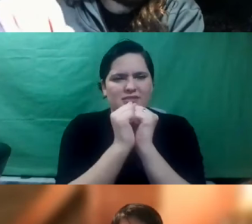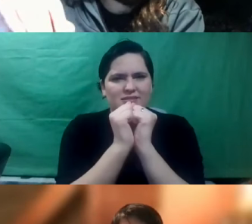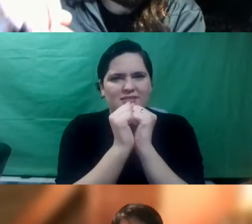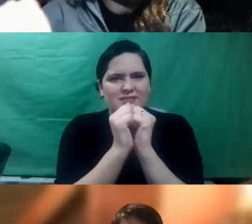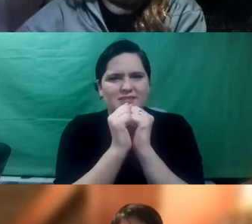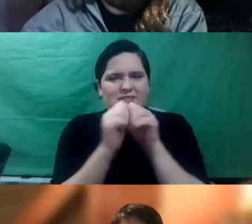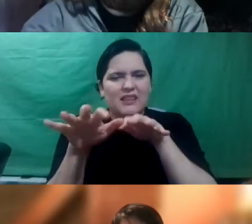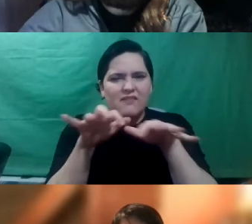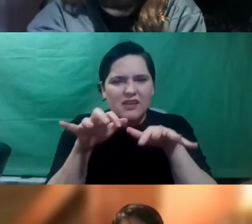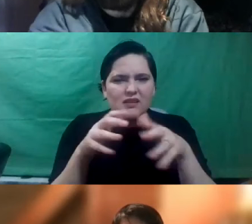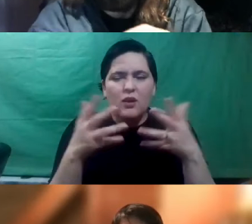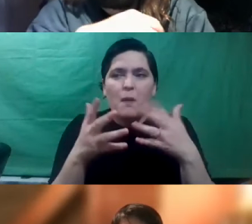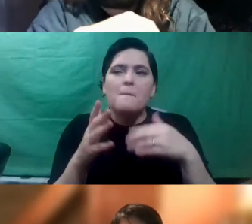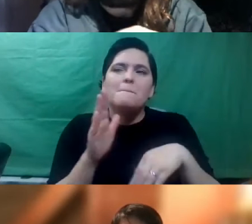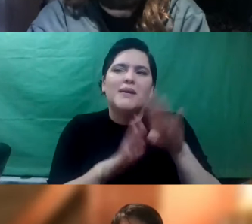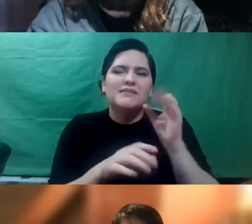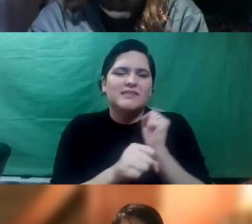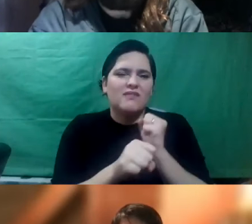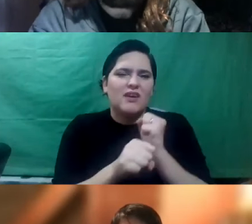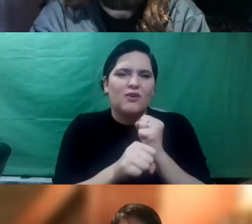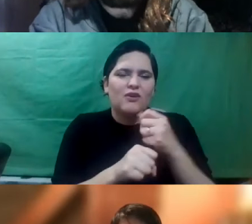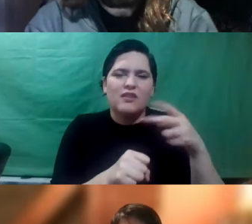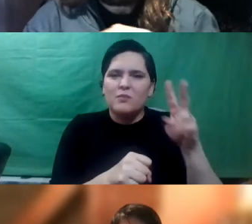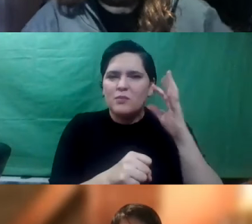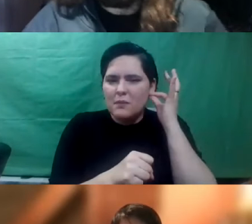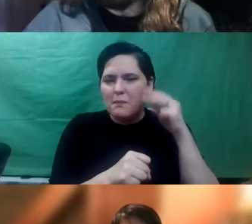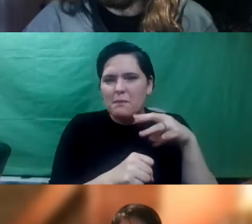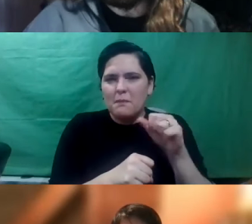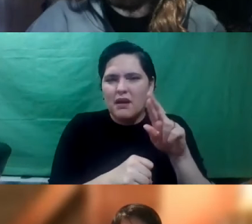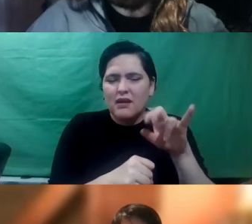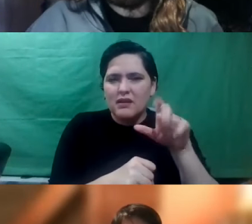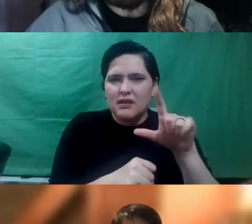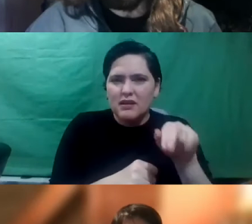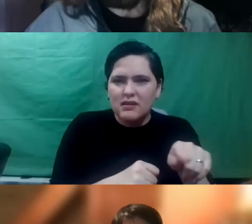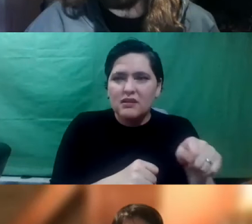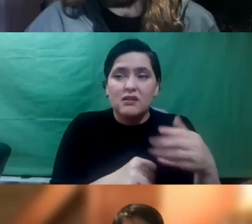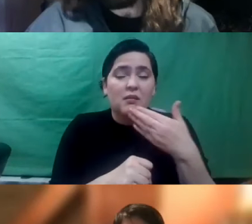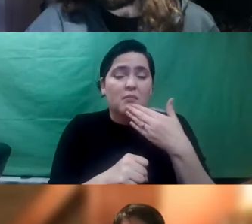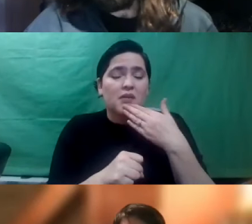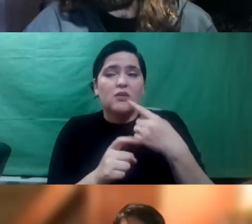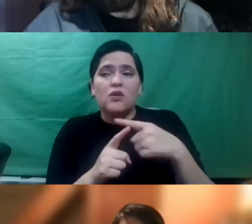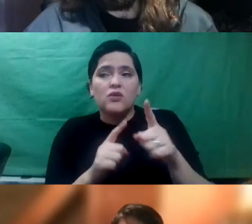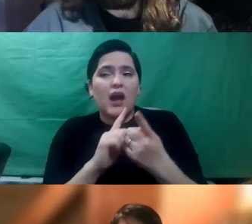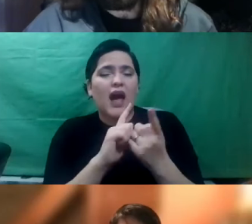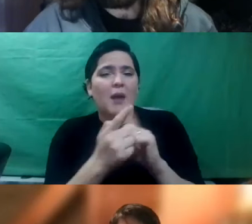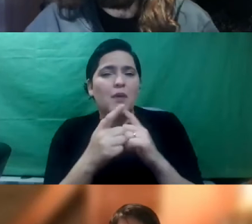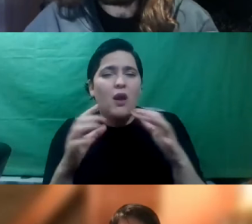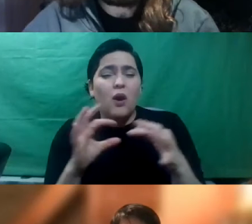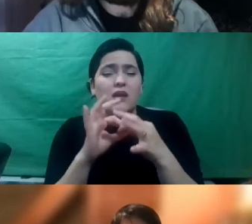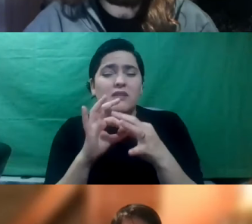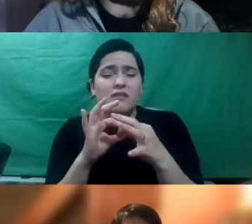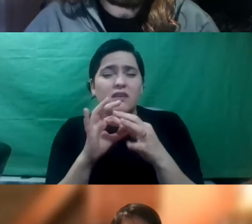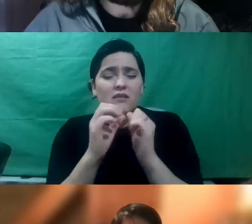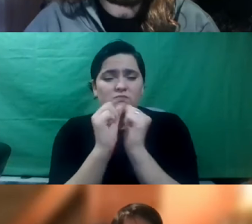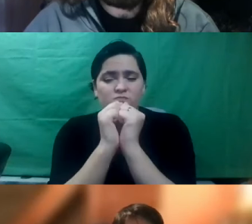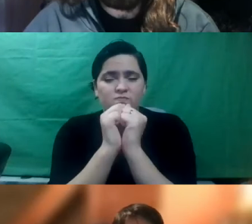que ver más bien con el trabajo de Marilyn, con estas interacciones de alto orden que les contaba. Luego también cambios en la conectividad anatómica, esto no se los puedo mostrar, reproducen